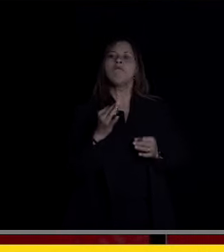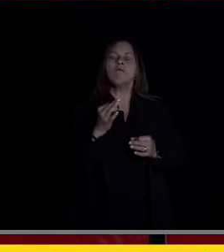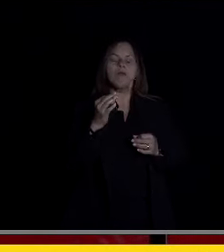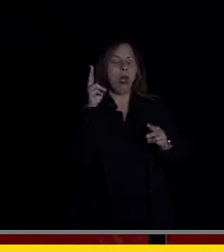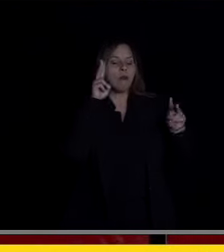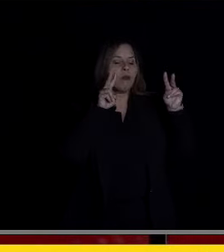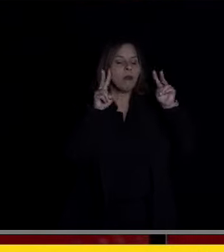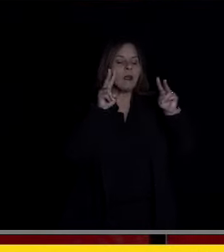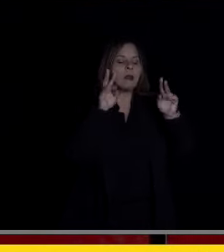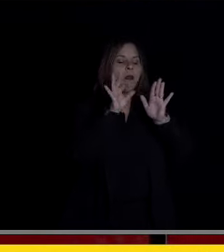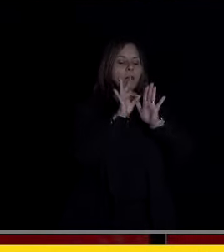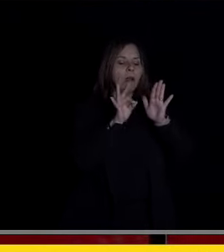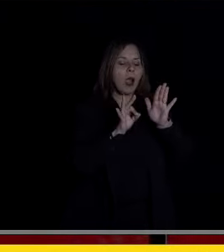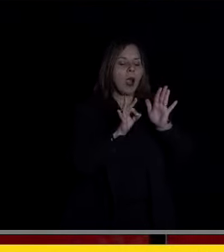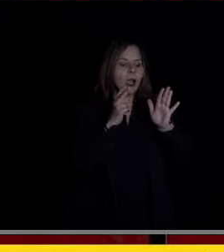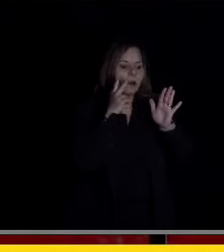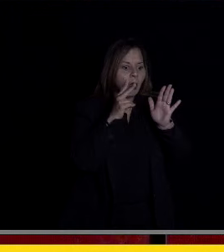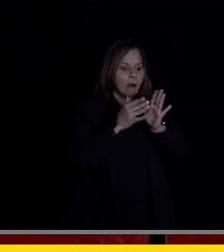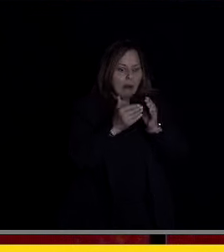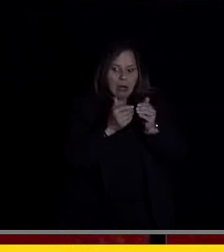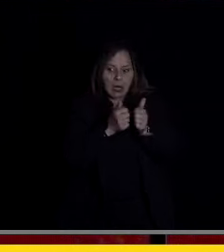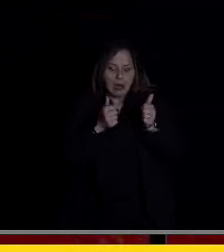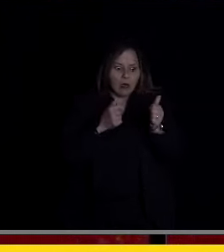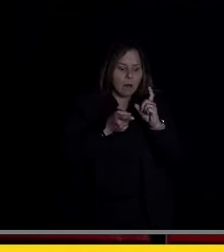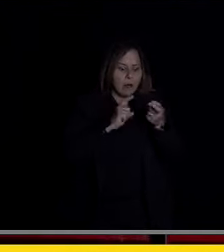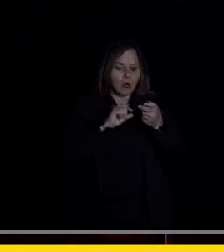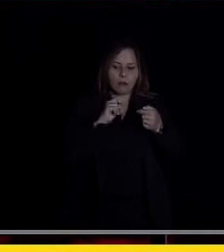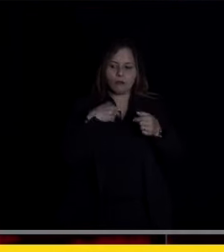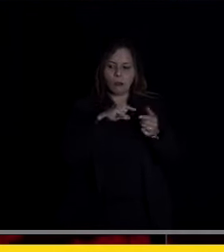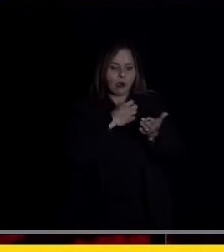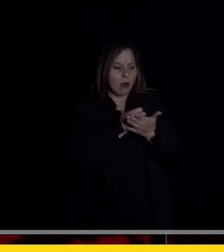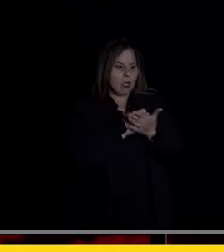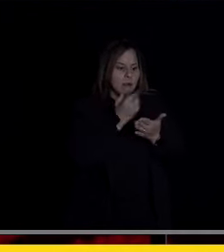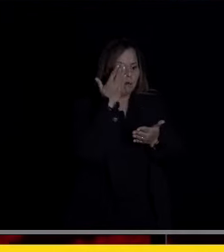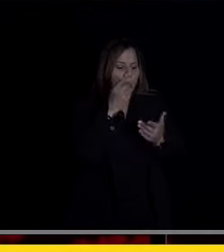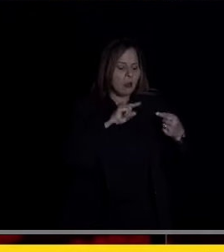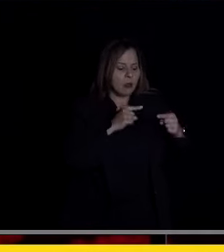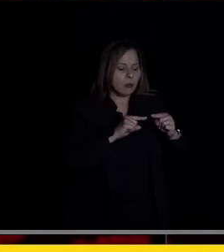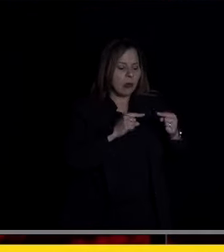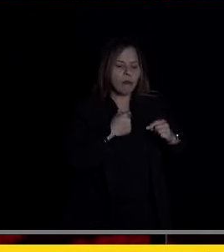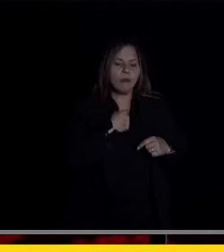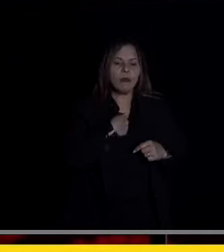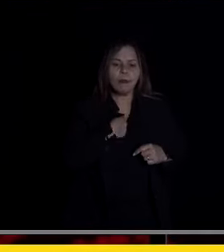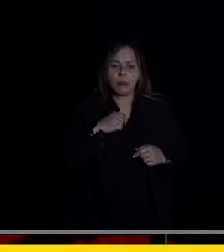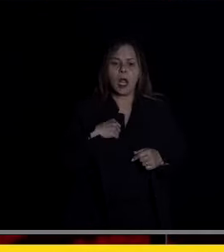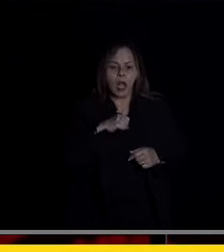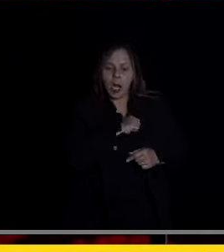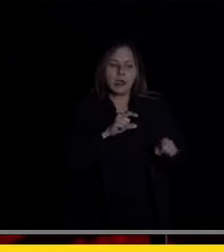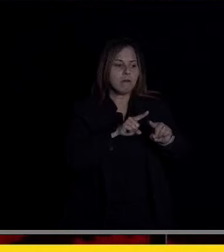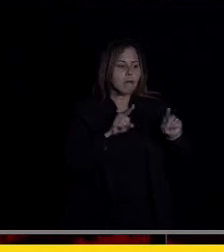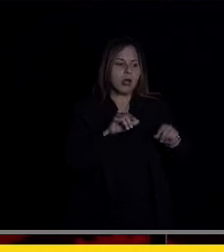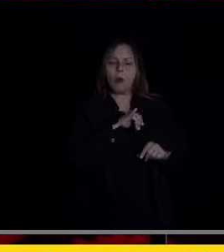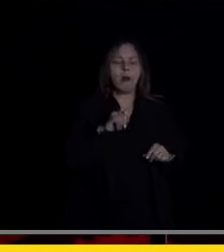habían trastocado nuestras finanzas. Sé del dolor que ustedes sufrían, porque soy alcalde, pero también